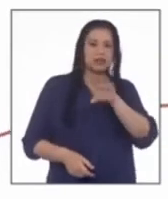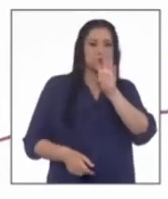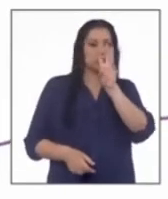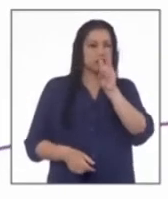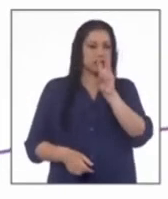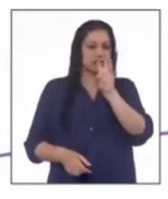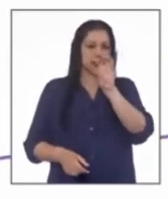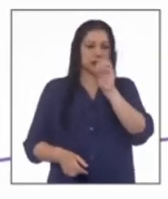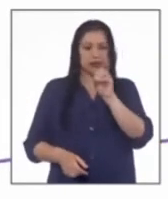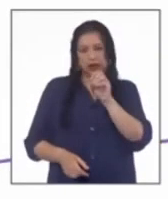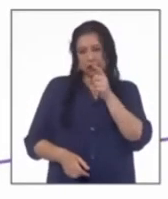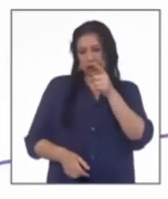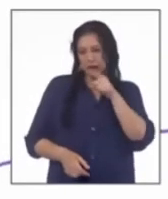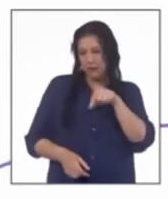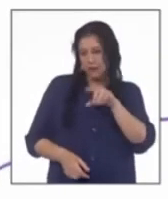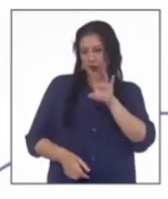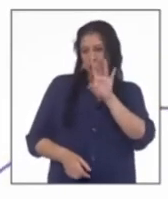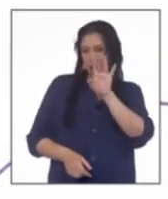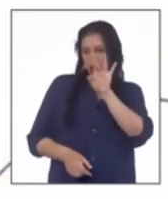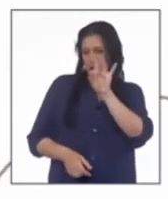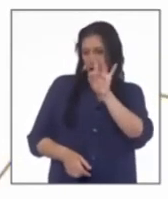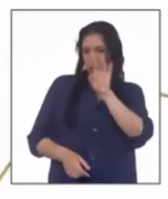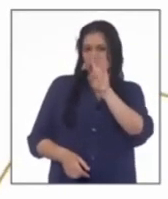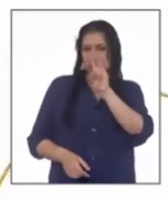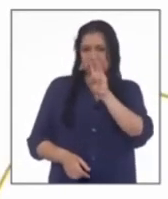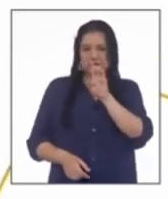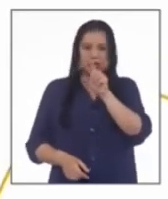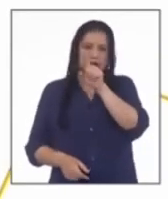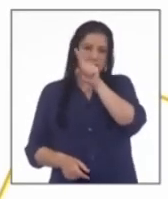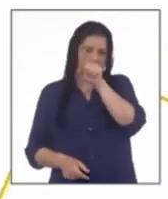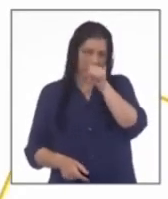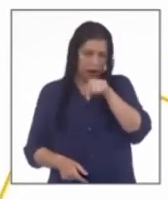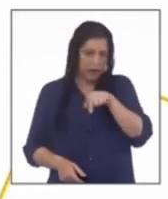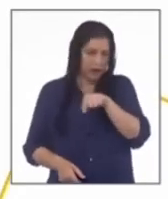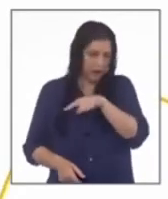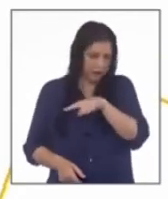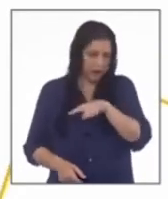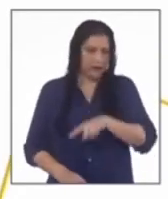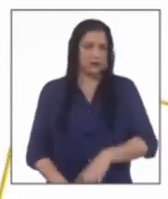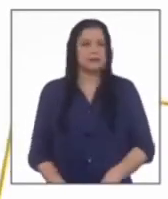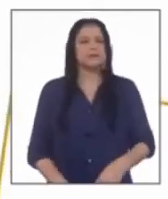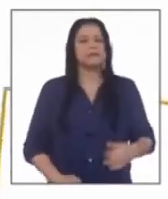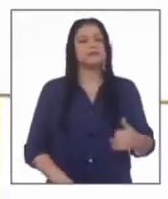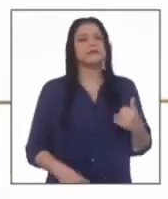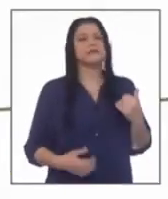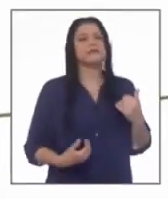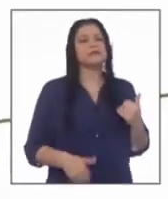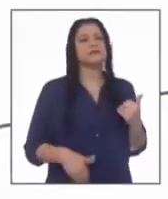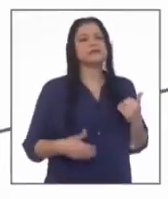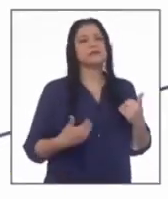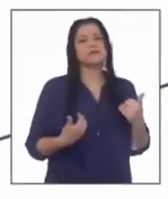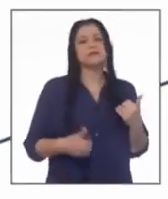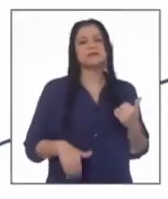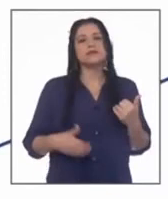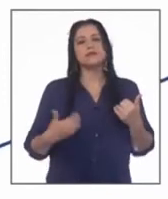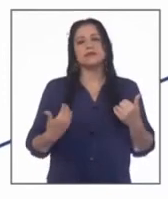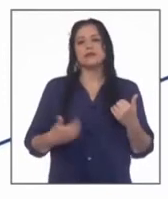la derecha, es decir, cerrado en 60 pero abierto en 86.